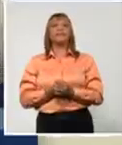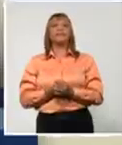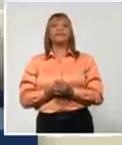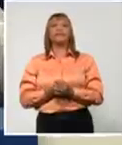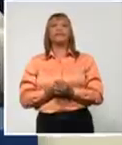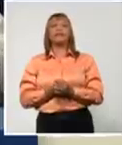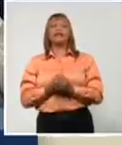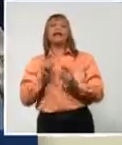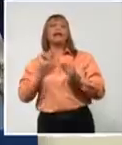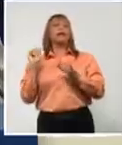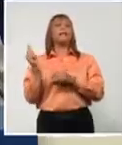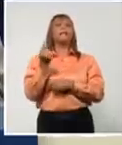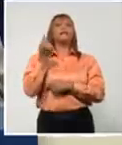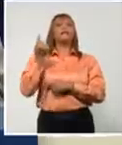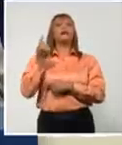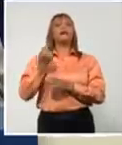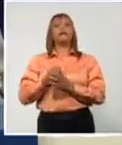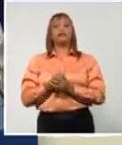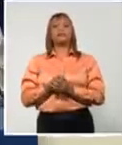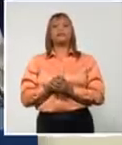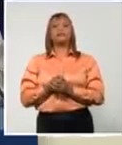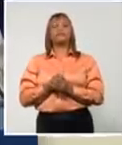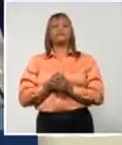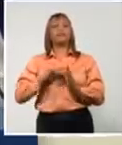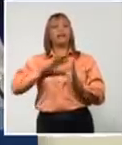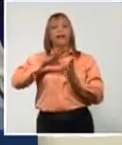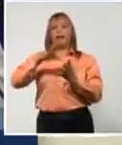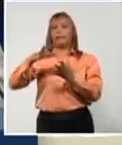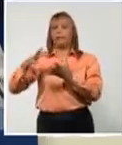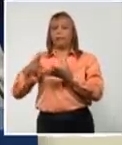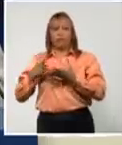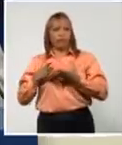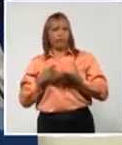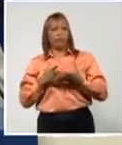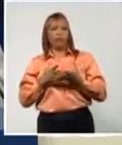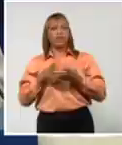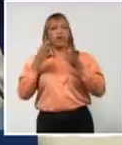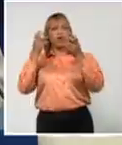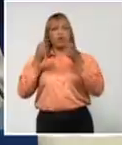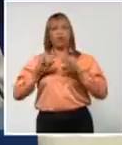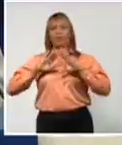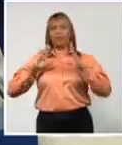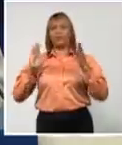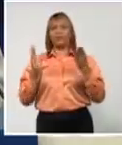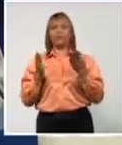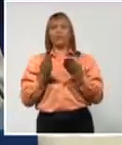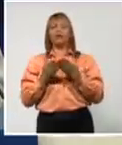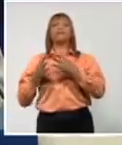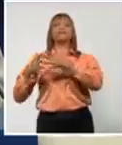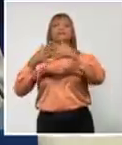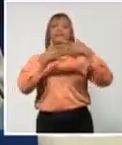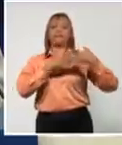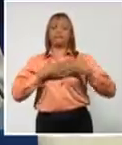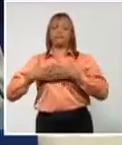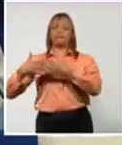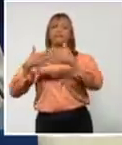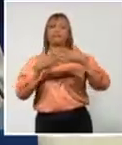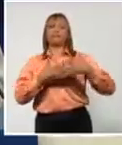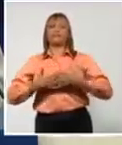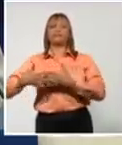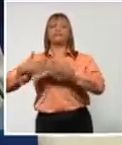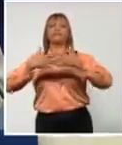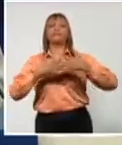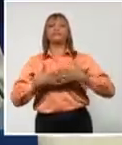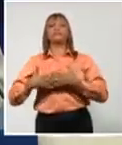encabeza el mundo, estoy hablando en números absolutos, pues los Estados Unidos de Norteamérica,